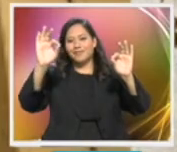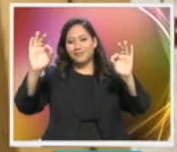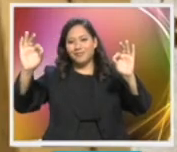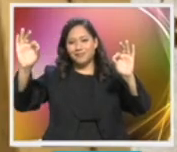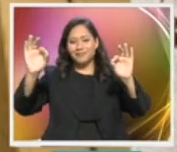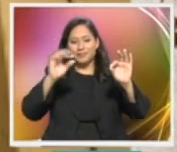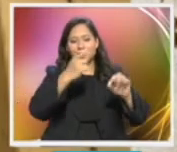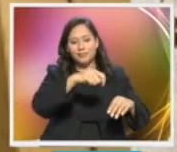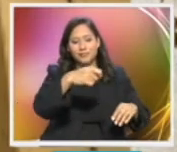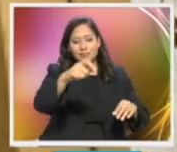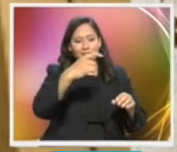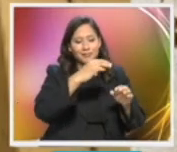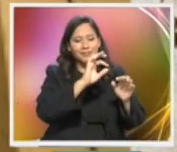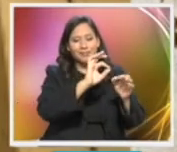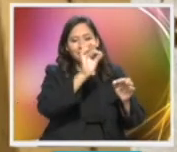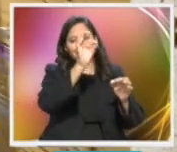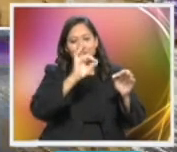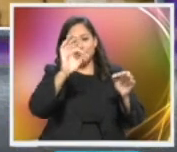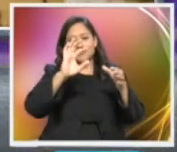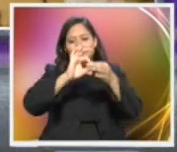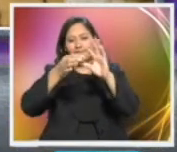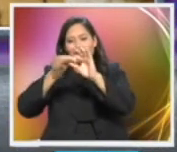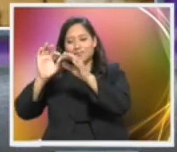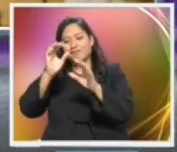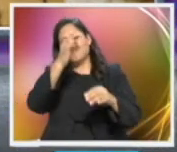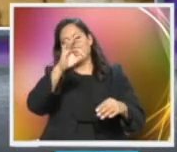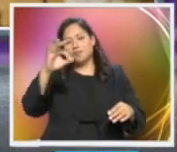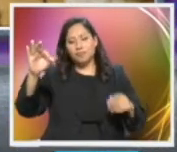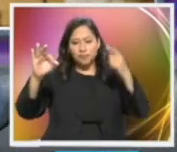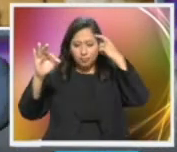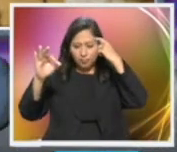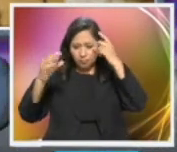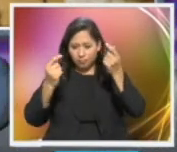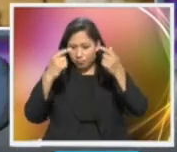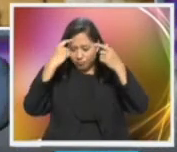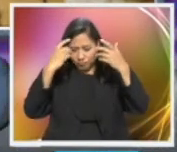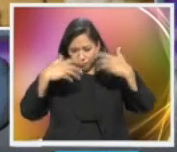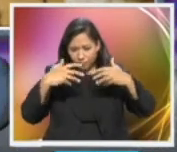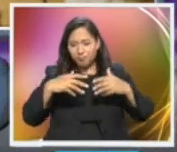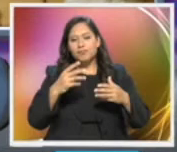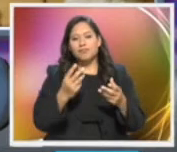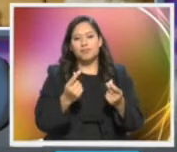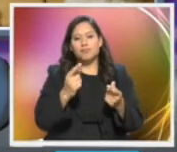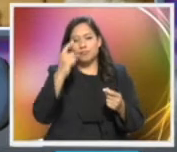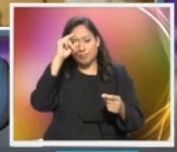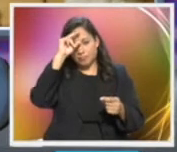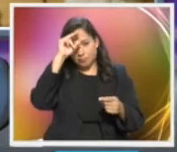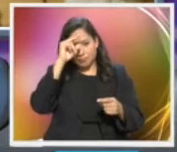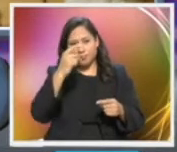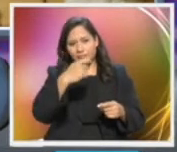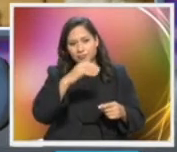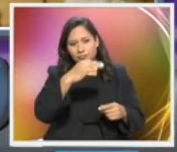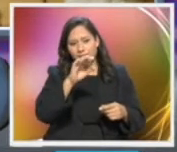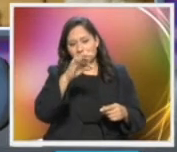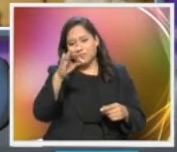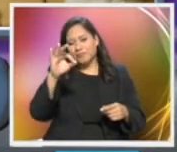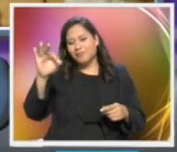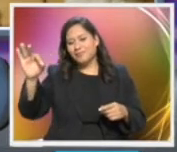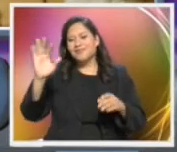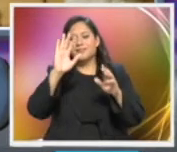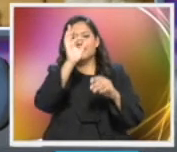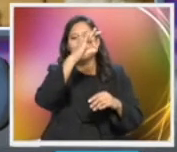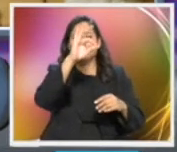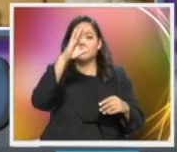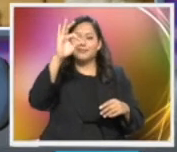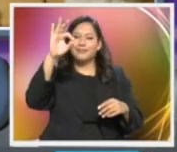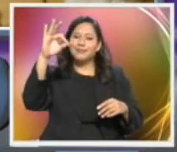tan acelerado que es. Nos habla de un pensamiento que es dinámico, muy activo, muy creativo. Se hace como un hilito, no sé si has